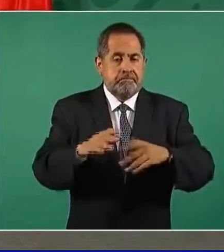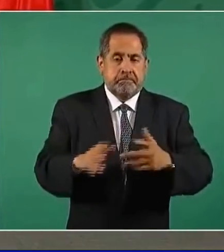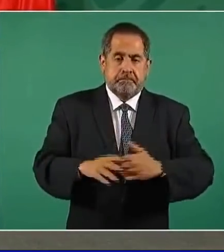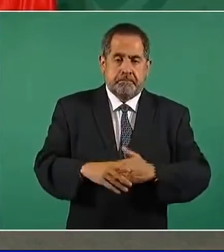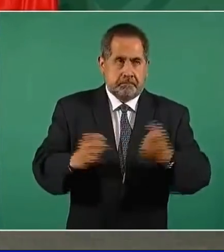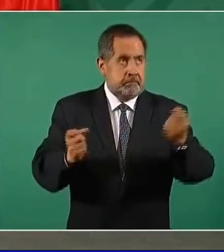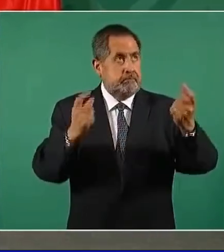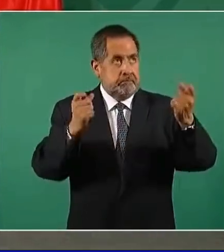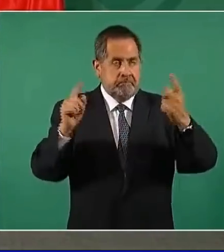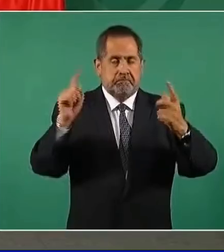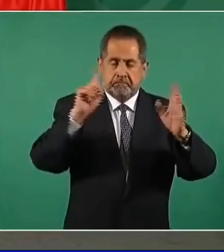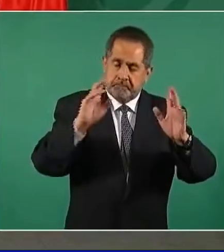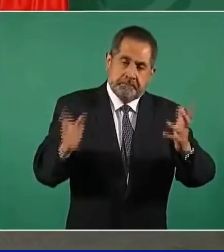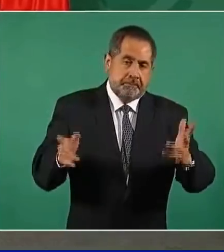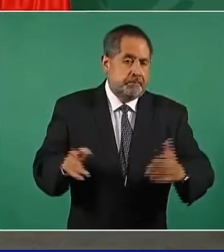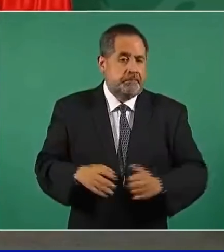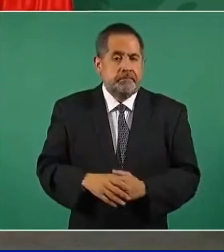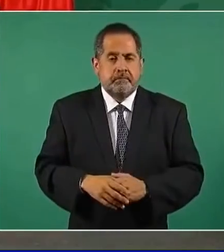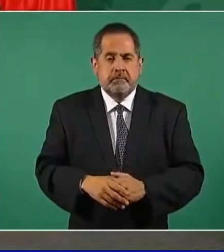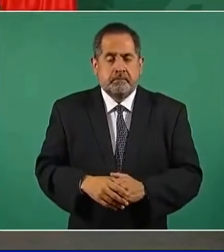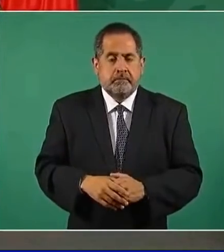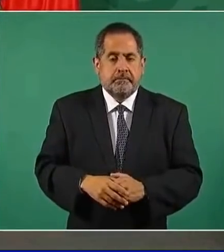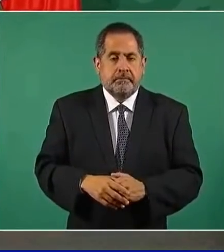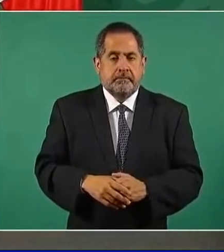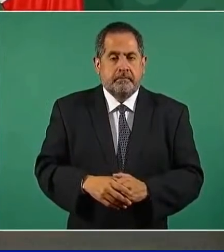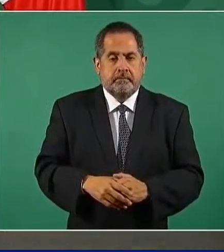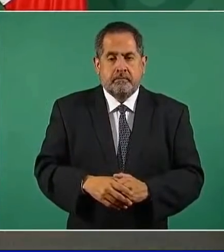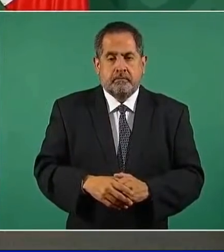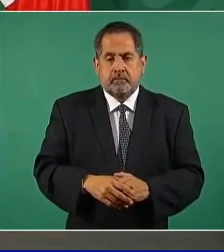en algunos casos.